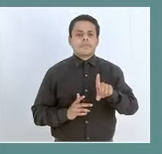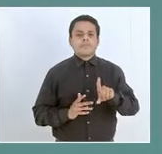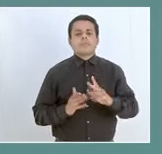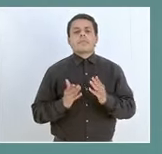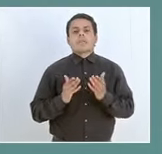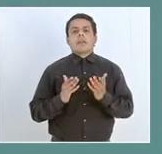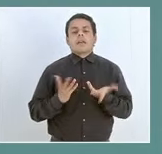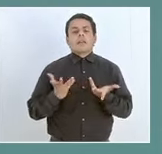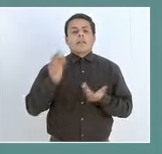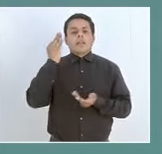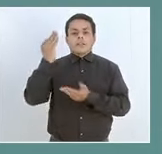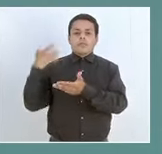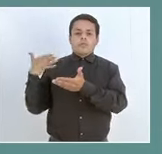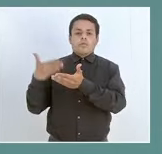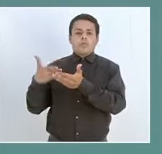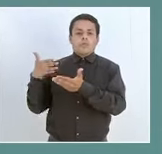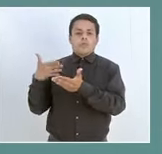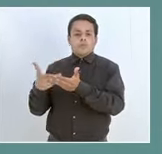este tiempo